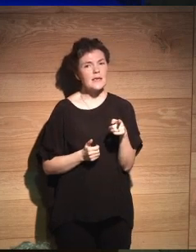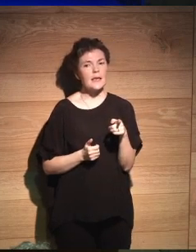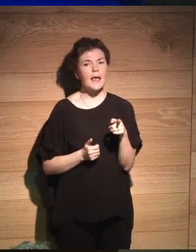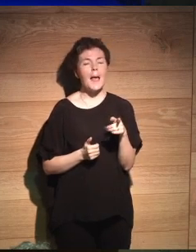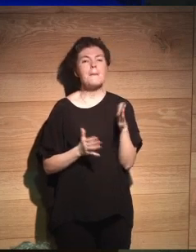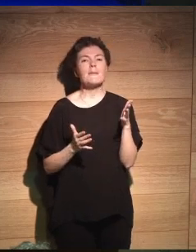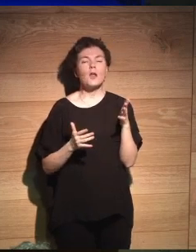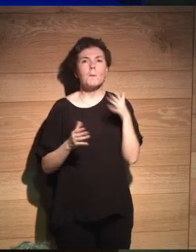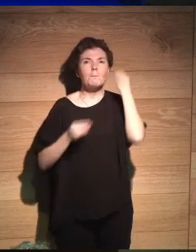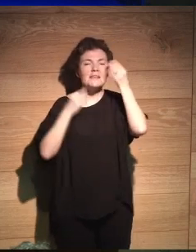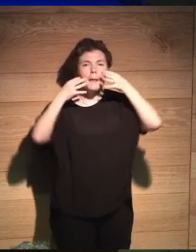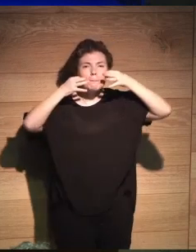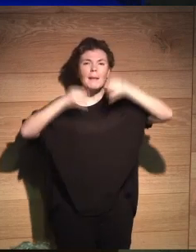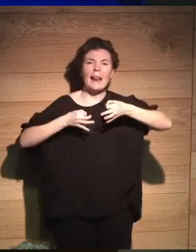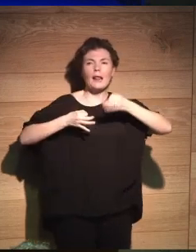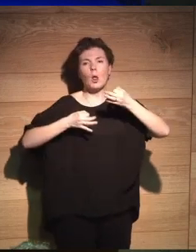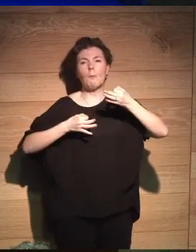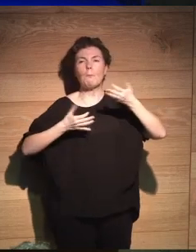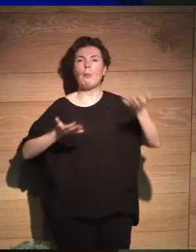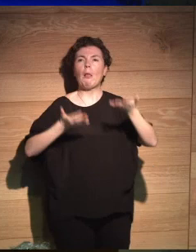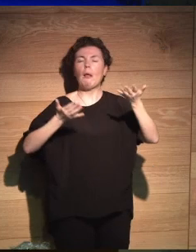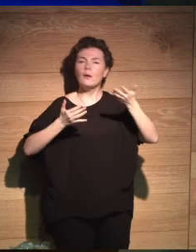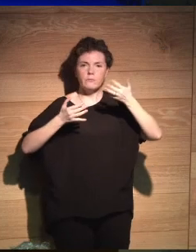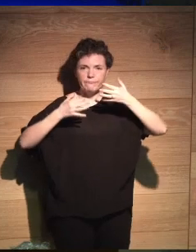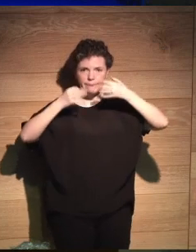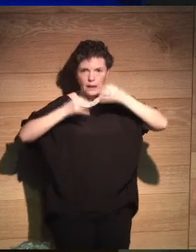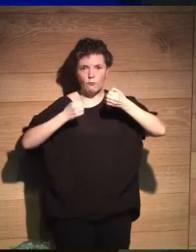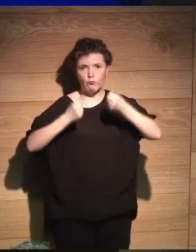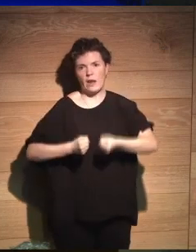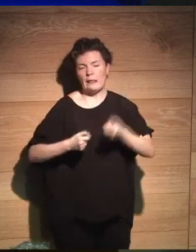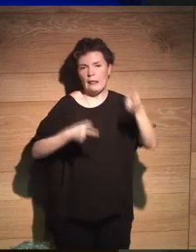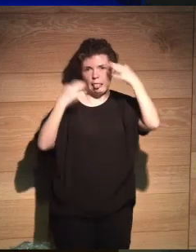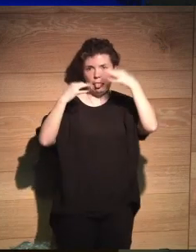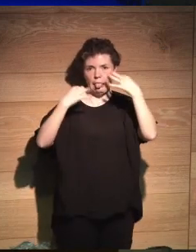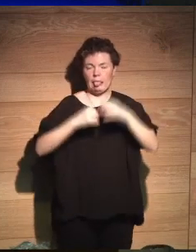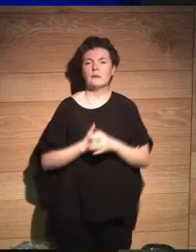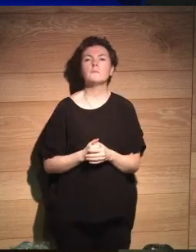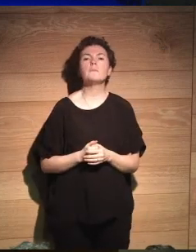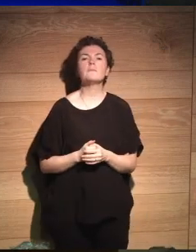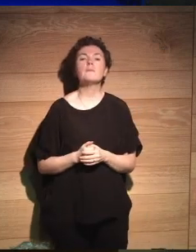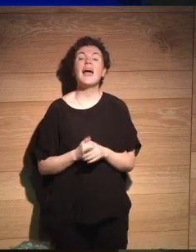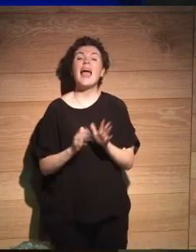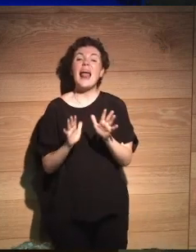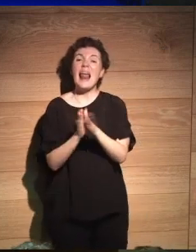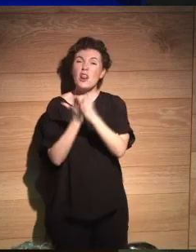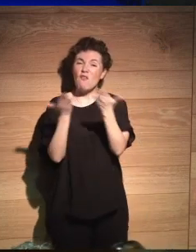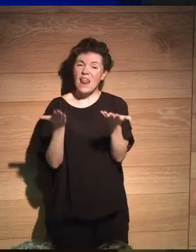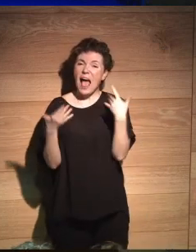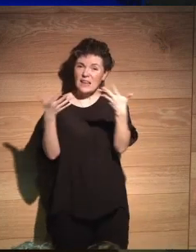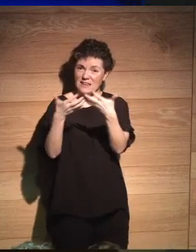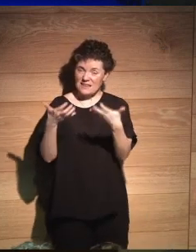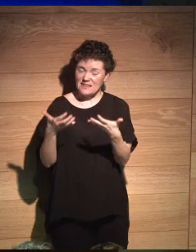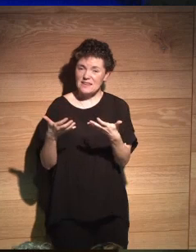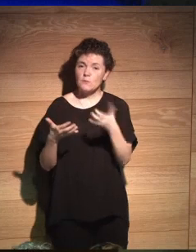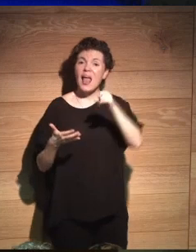subestimó el riesgo que conllevaba. Hay una escena en la novela cuando